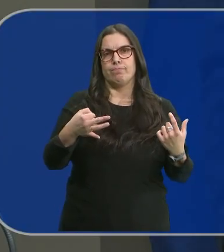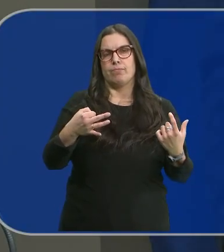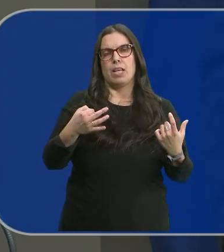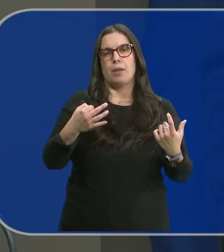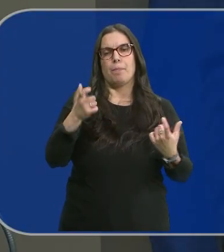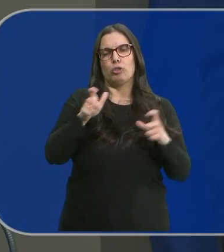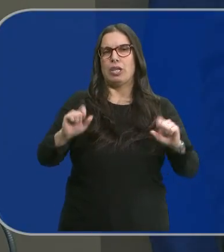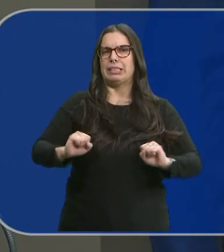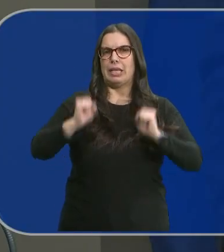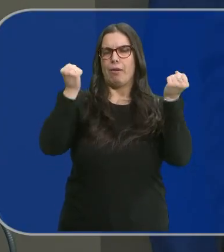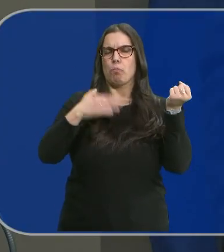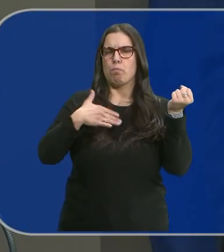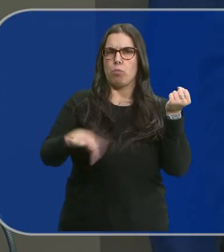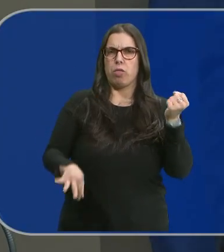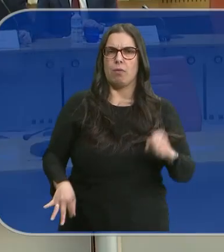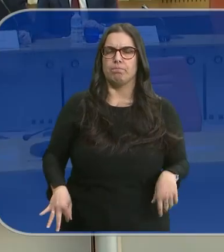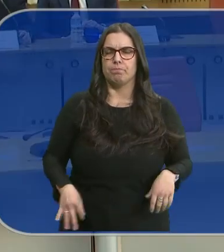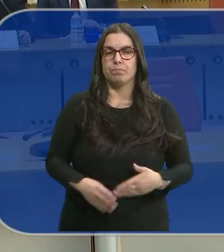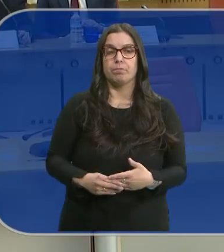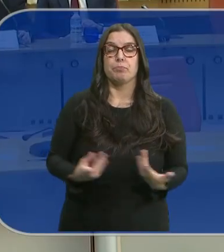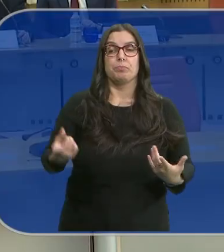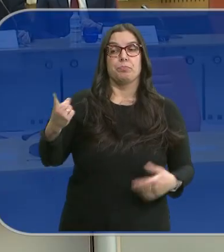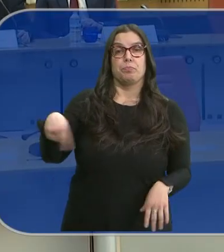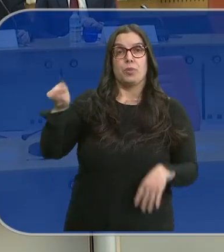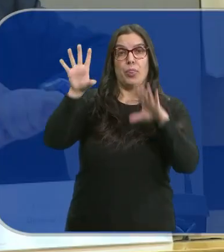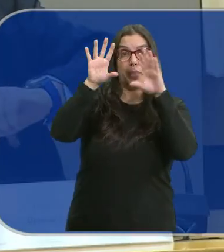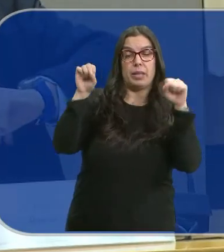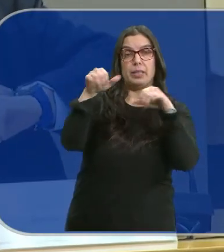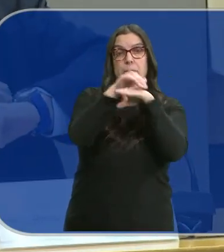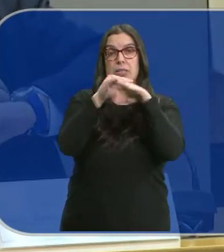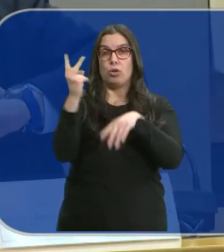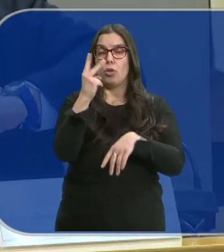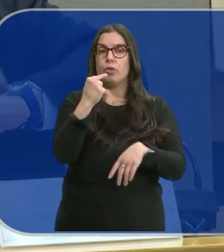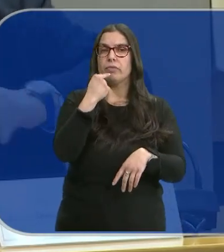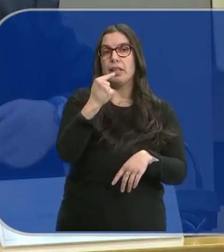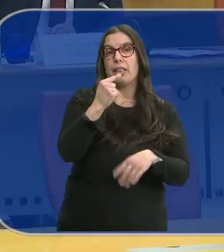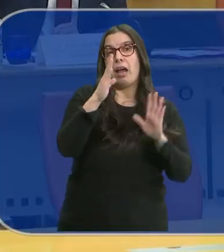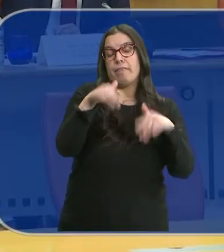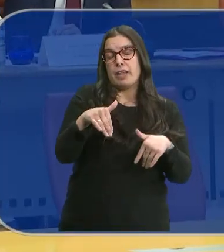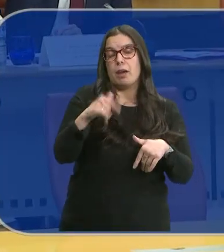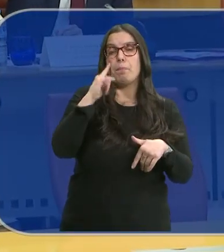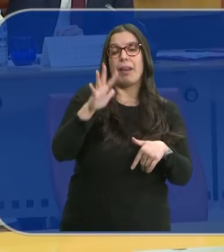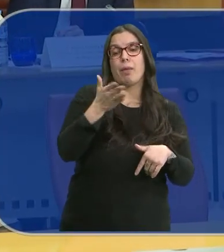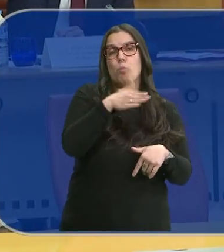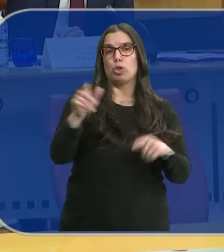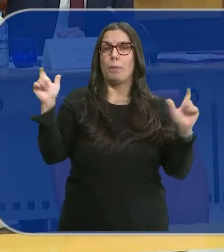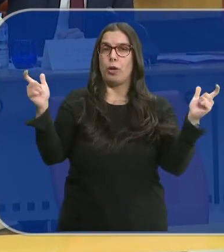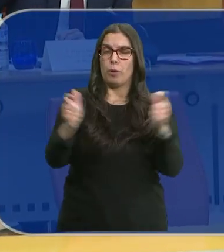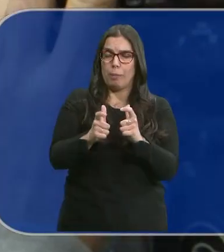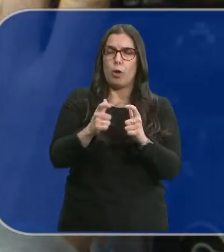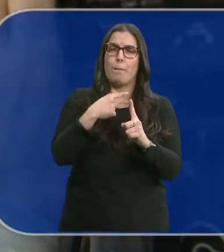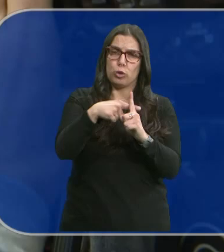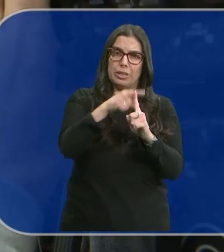estos fallecidos habrían salvado la vida. Desde la DGT e Interior insisten en lo positivo de la tendencia a la baja, pero remarcan que reducir